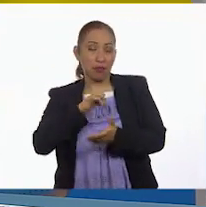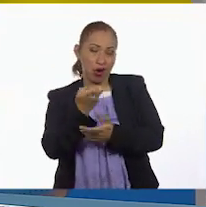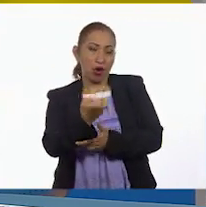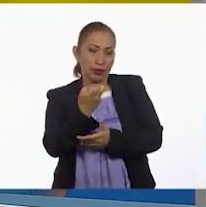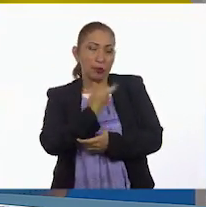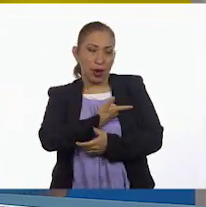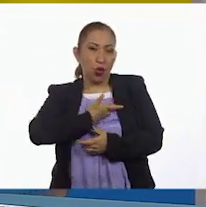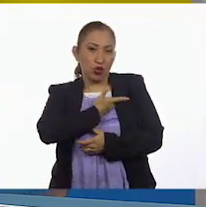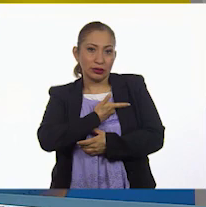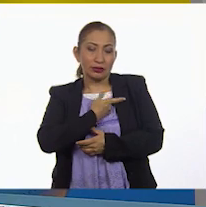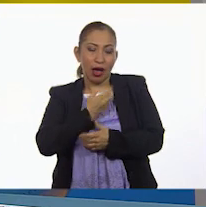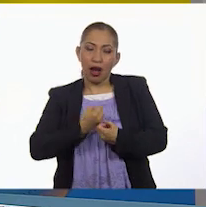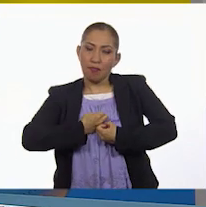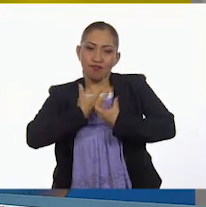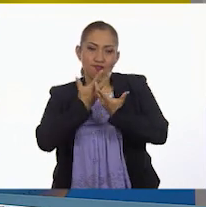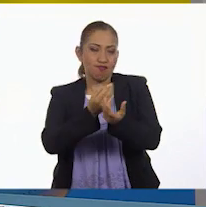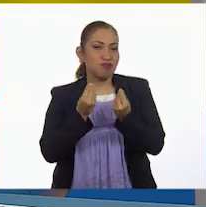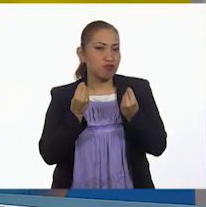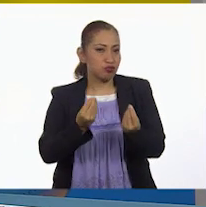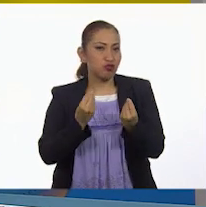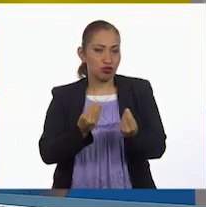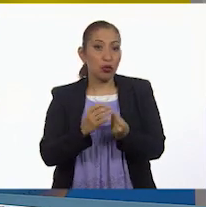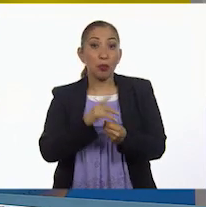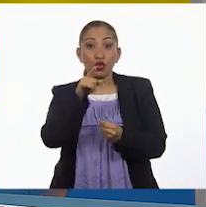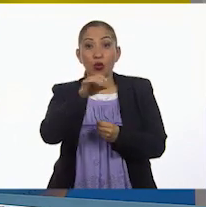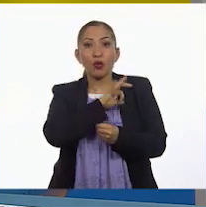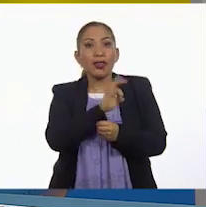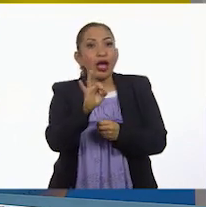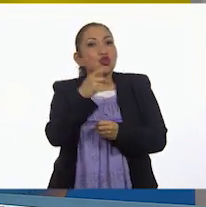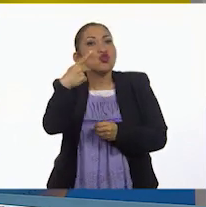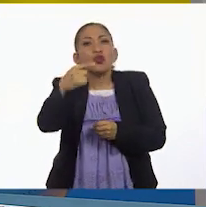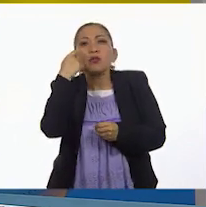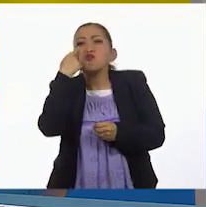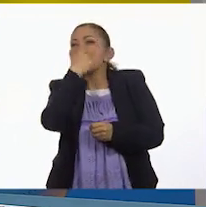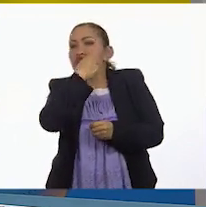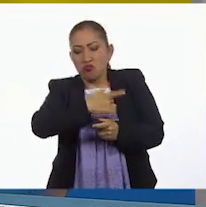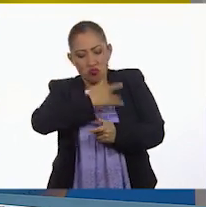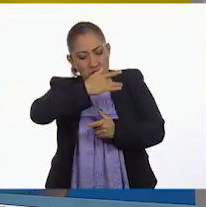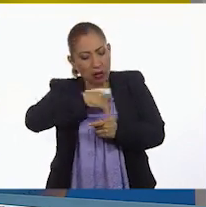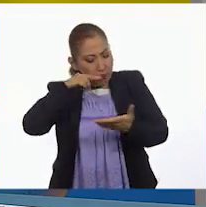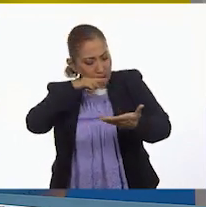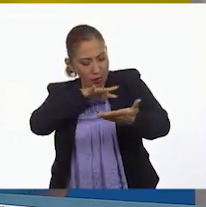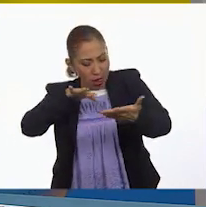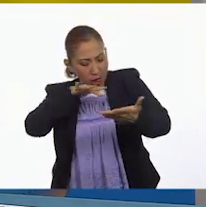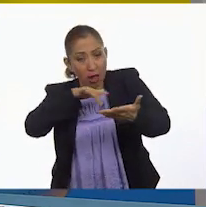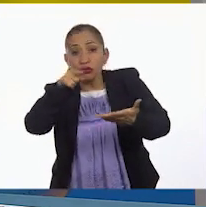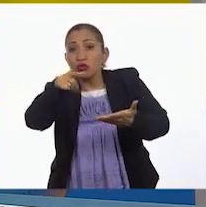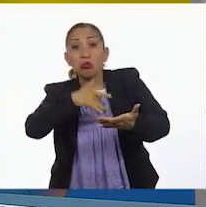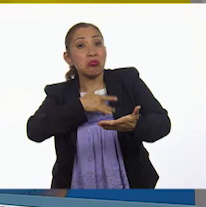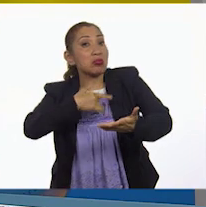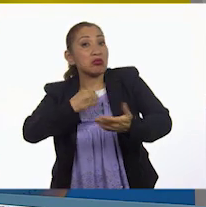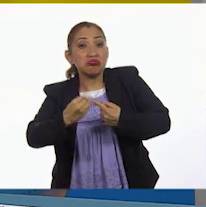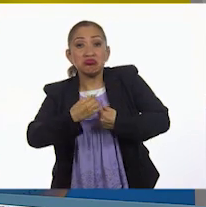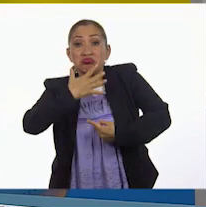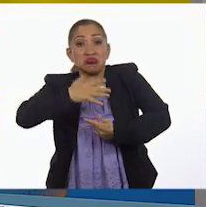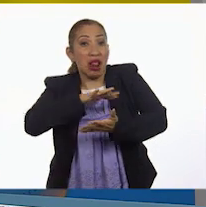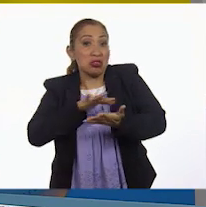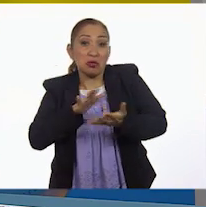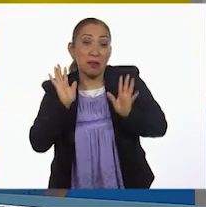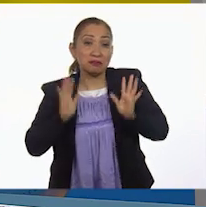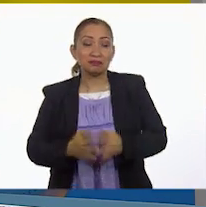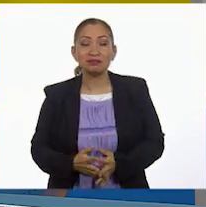eso me gusta mucho este género literario, porque tú le puedes dar la interpretación y el sentimiento que a ti te produzca a partir de la